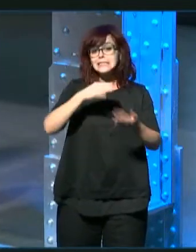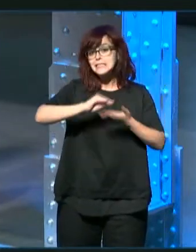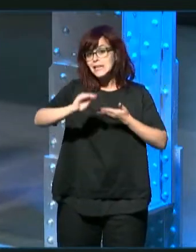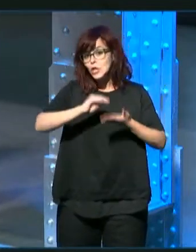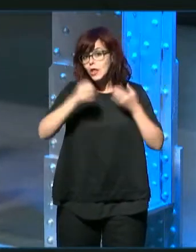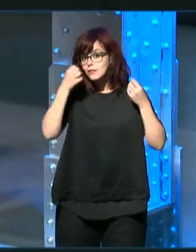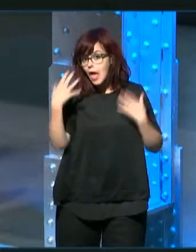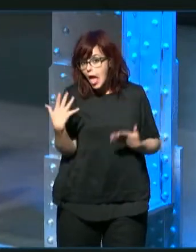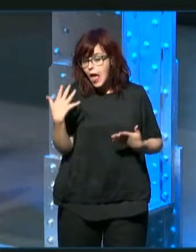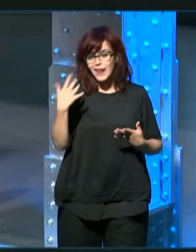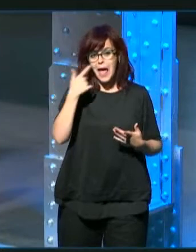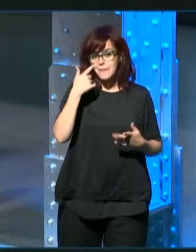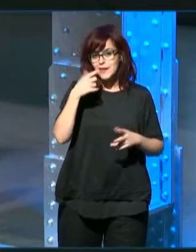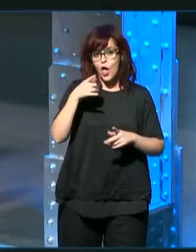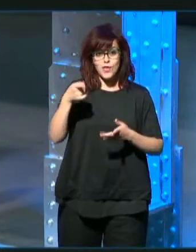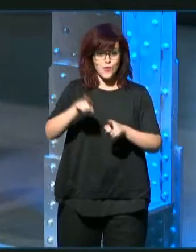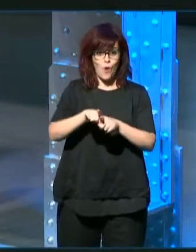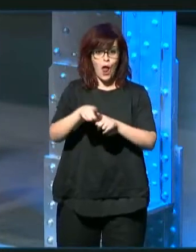y luego vuelvo a rehacer.